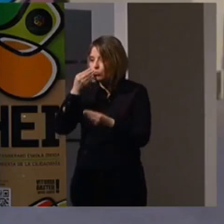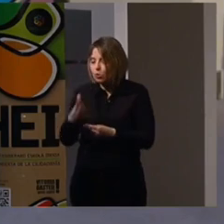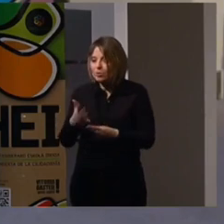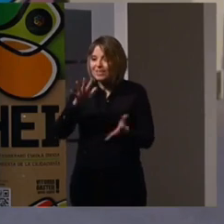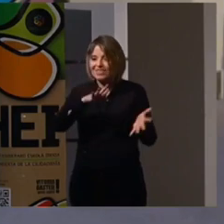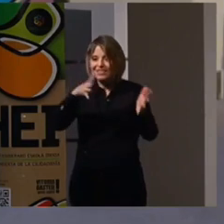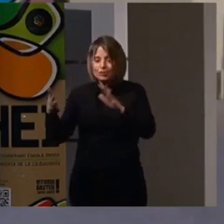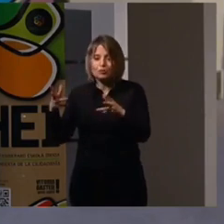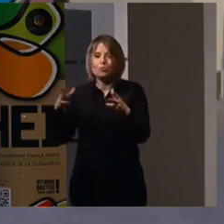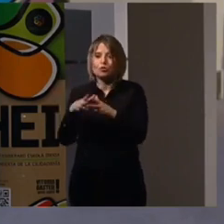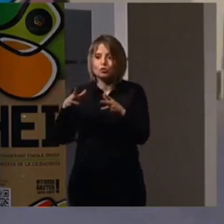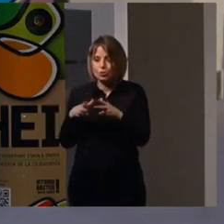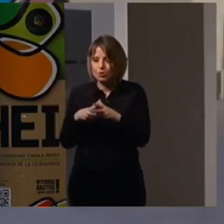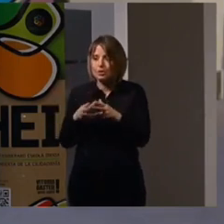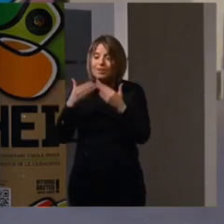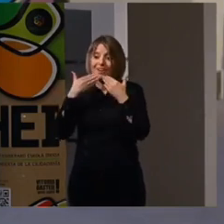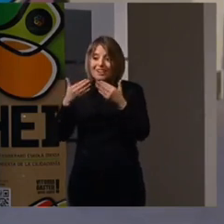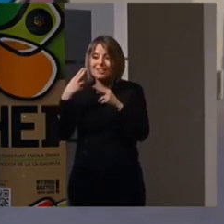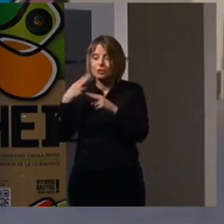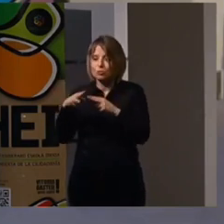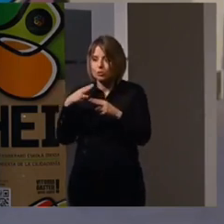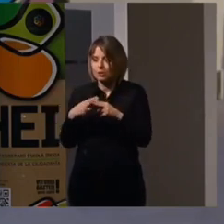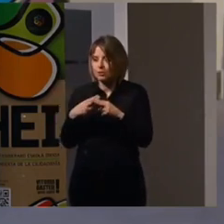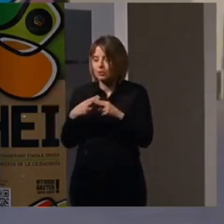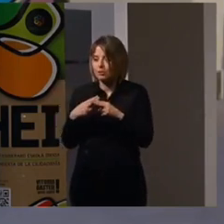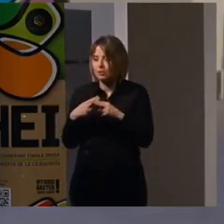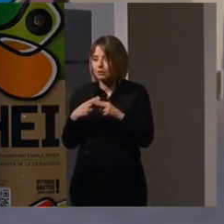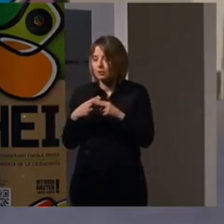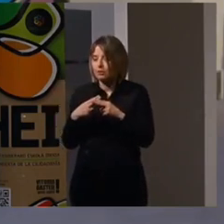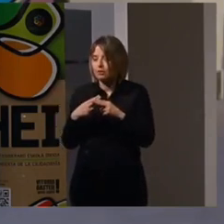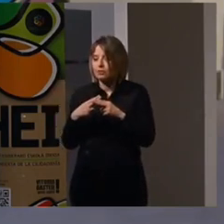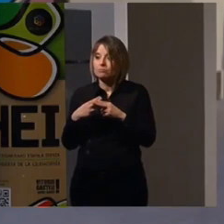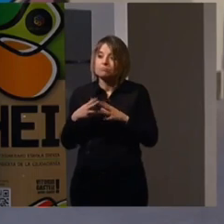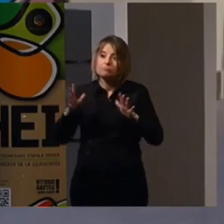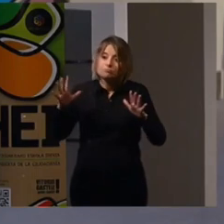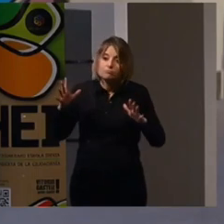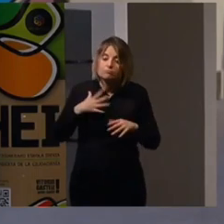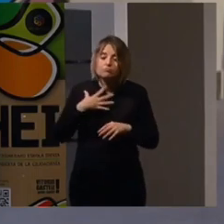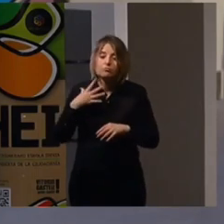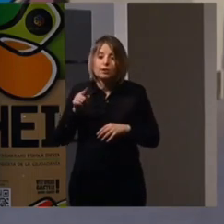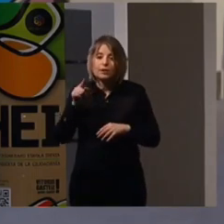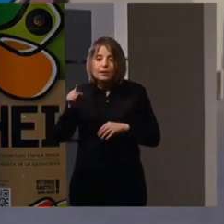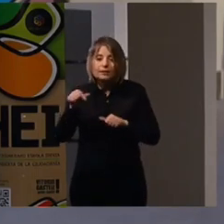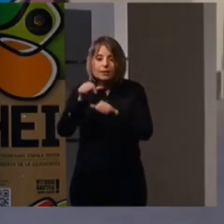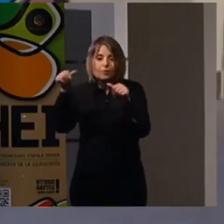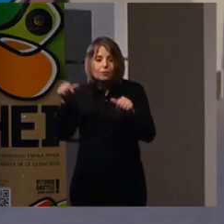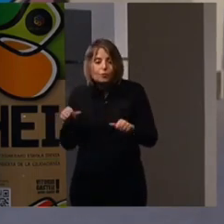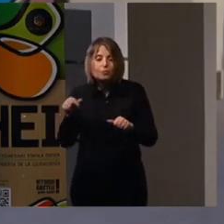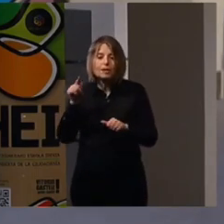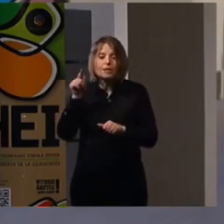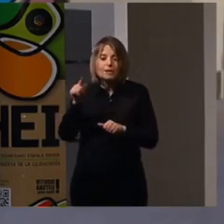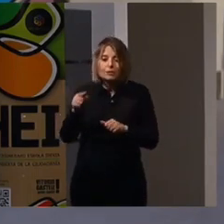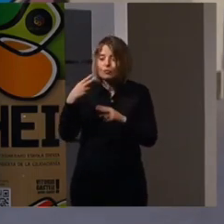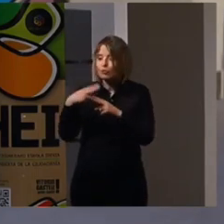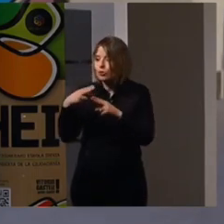se transformó la sociedad muchísimo gracias a esas políticas. Pues a lo mejor tirar por esa vía, ¿no? Sean